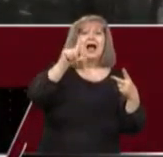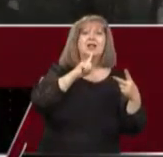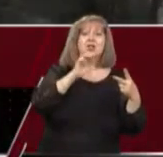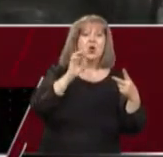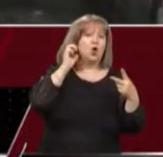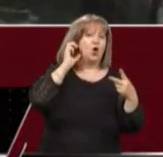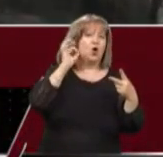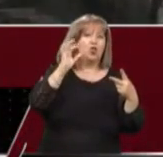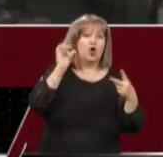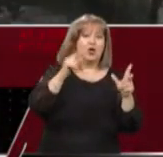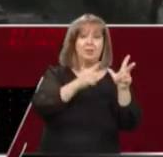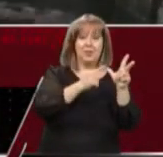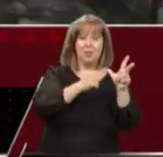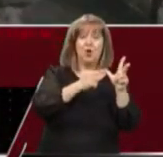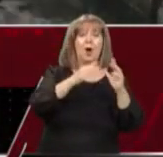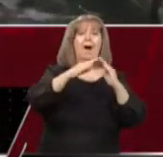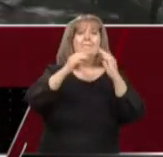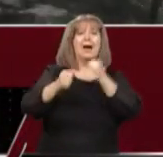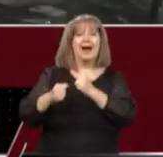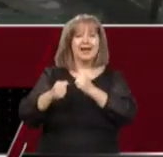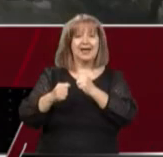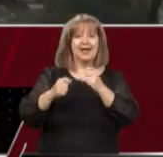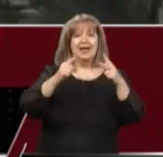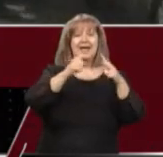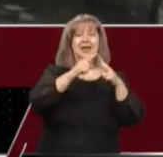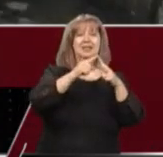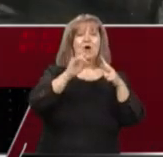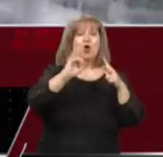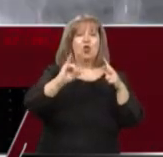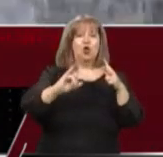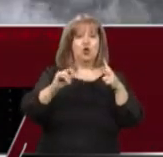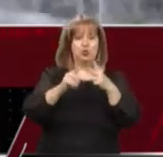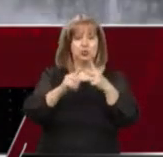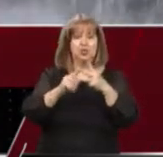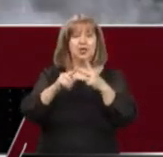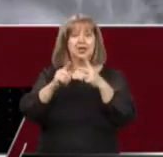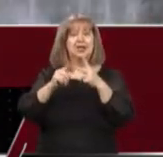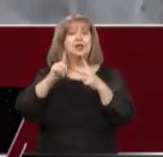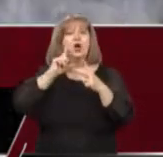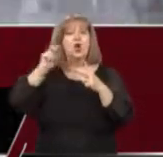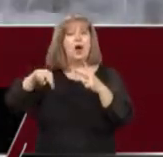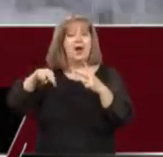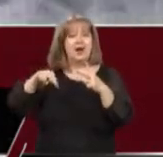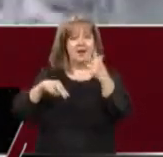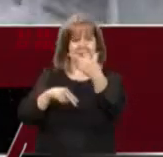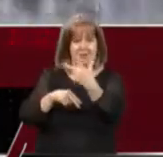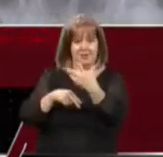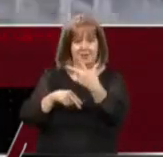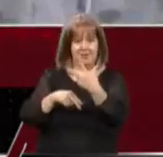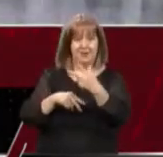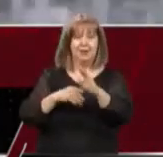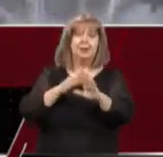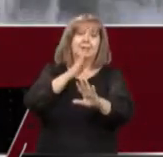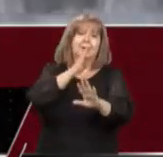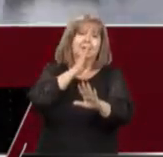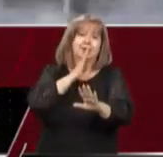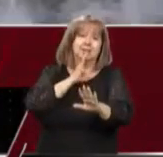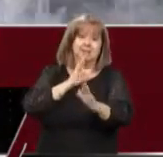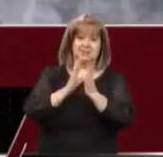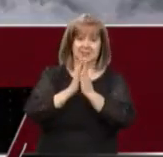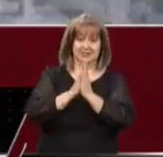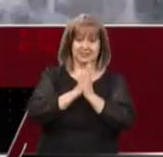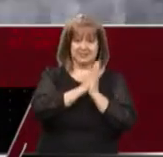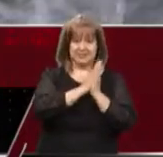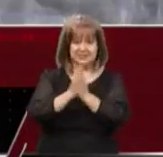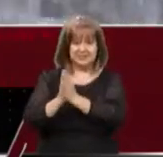que está en el parque bien Perfecto Bueno entonces de a poco paciencia no para para sostener justamente